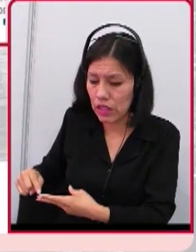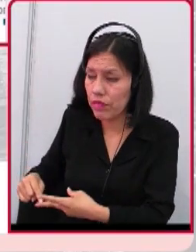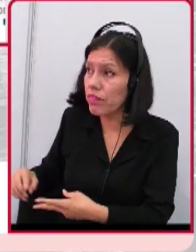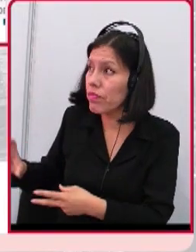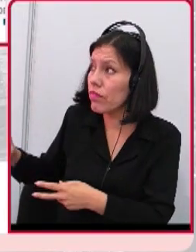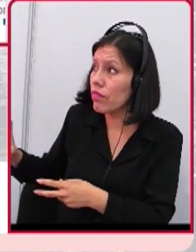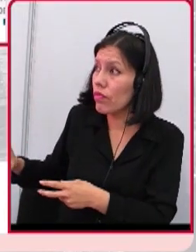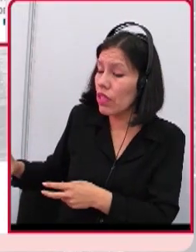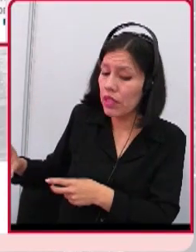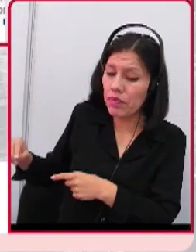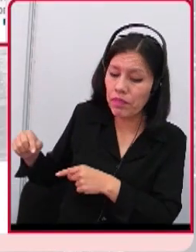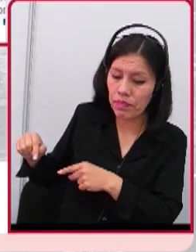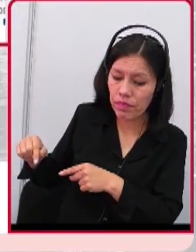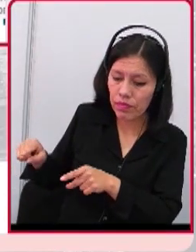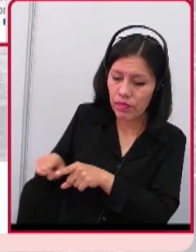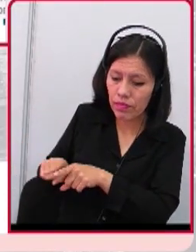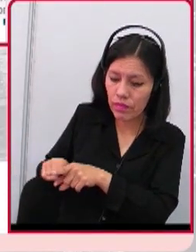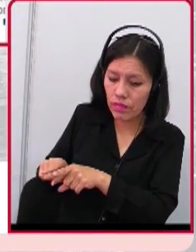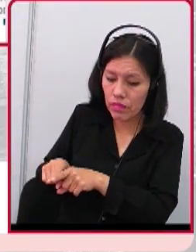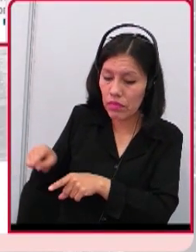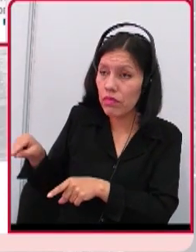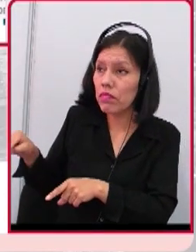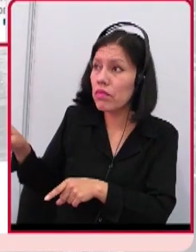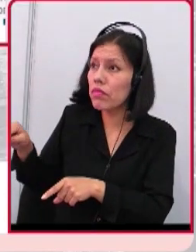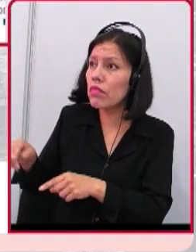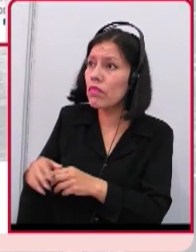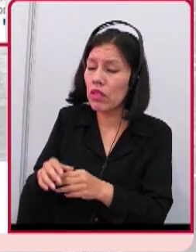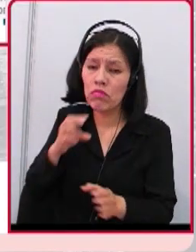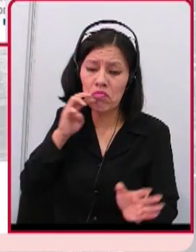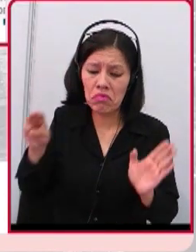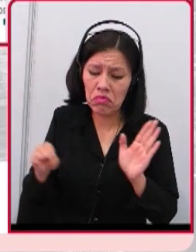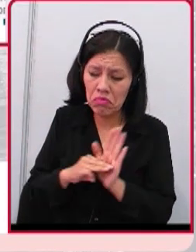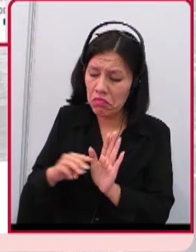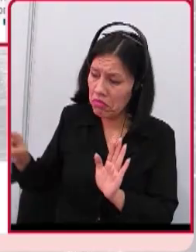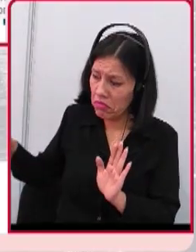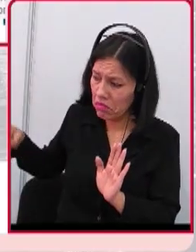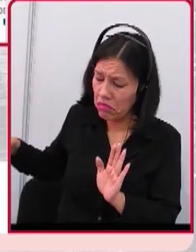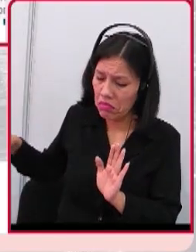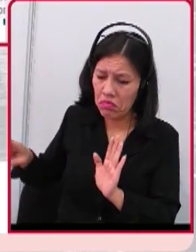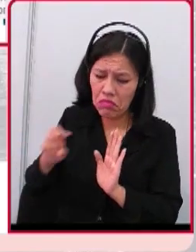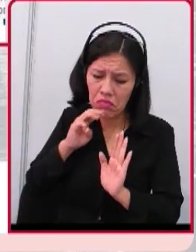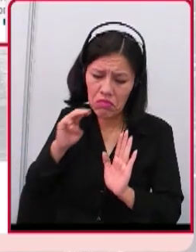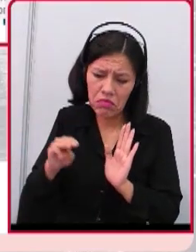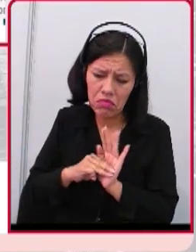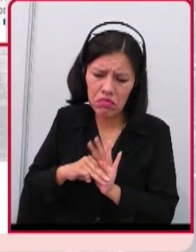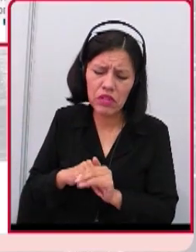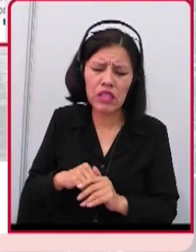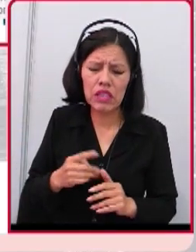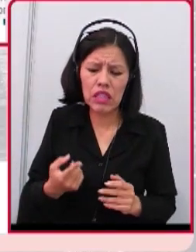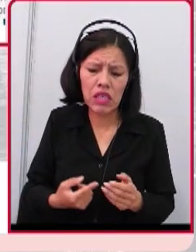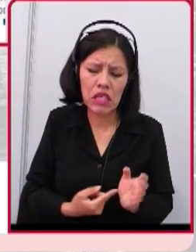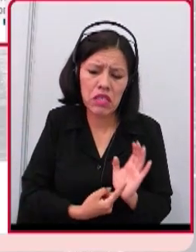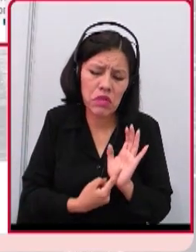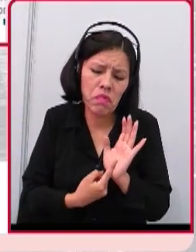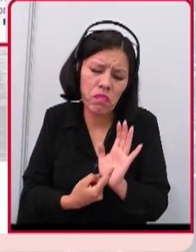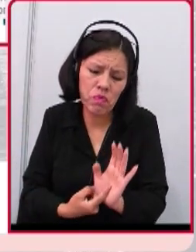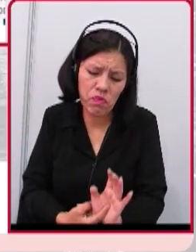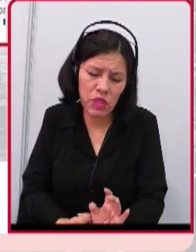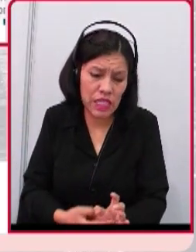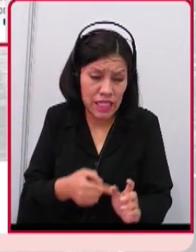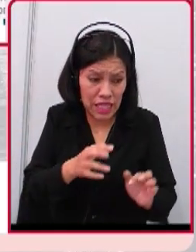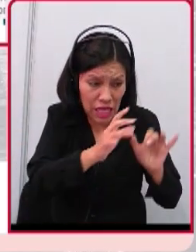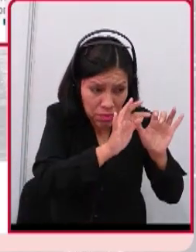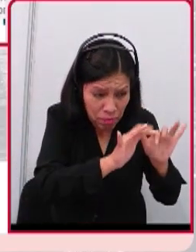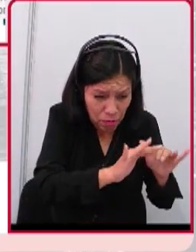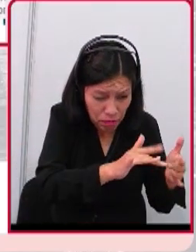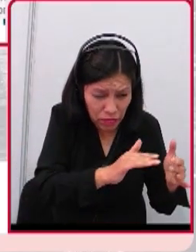Localizer, que el Localizer no es otra cosa que un modelo que se produce de la simulación, que se